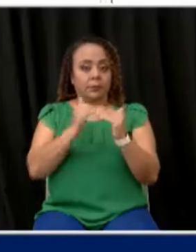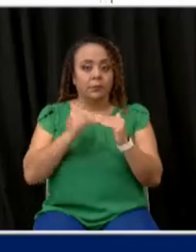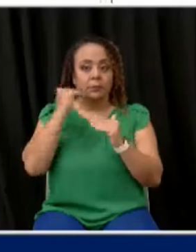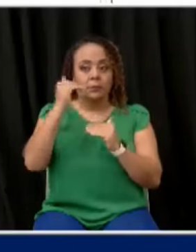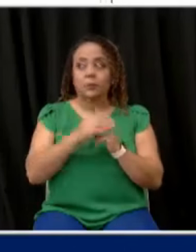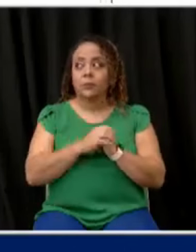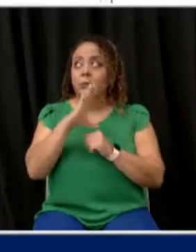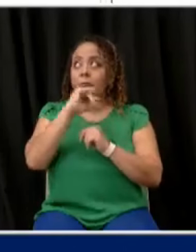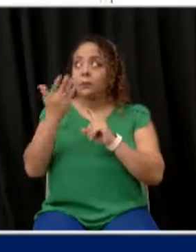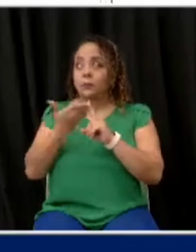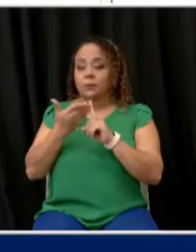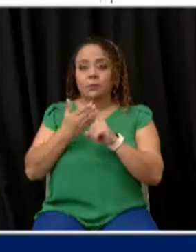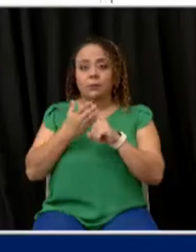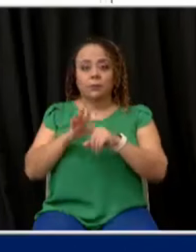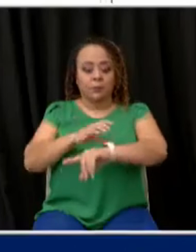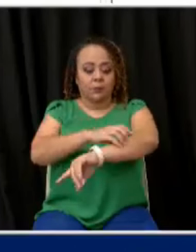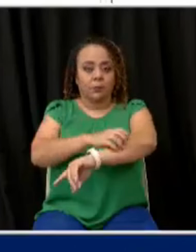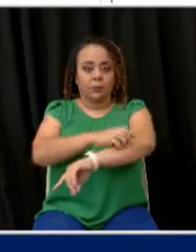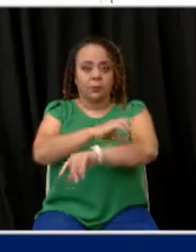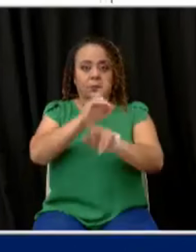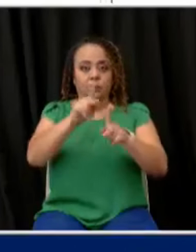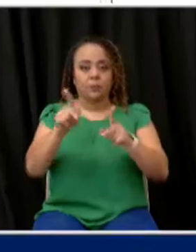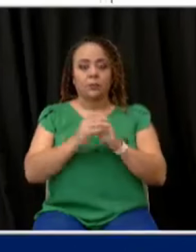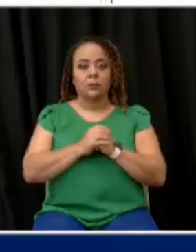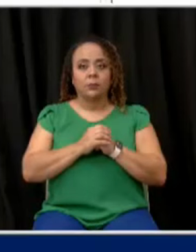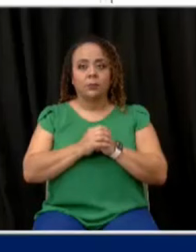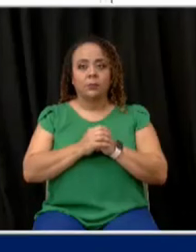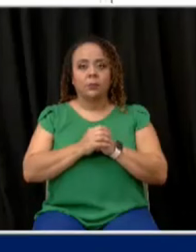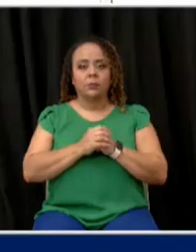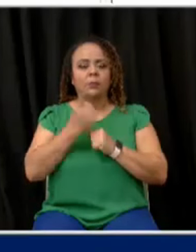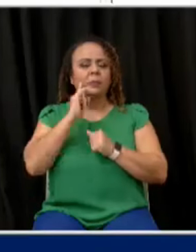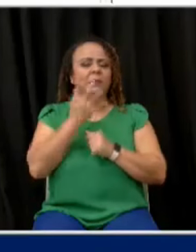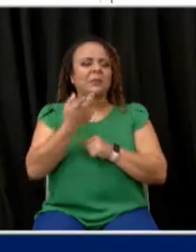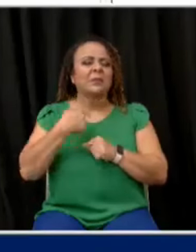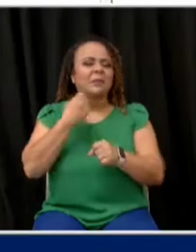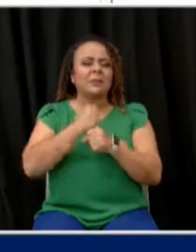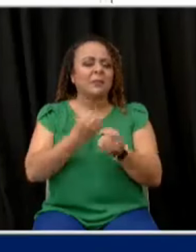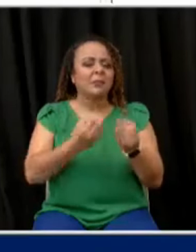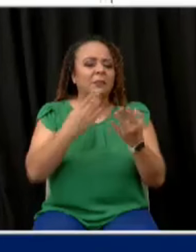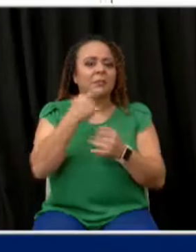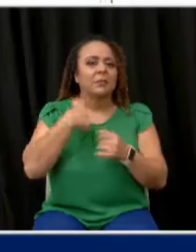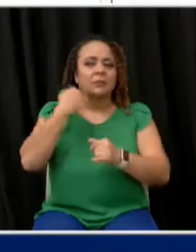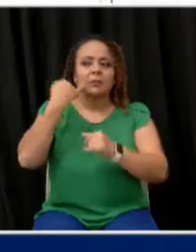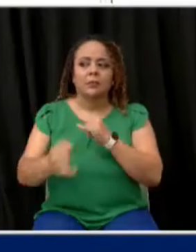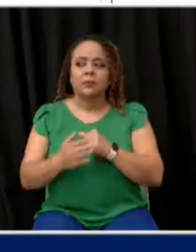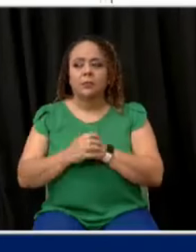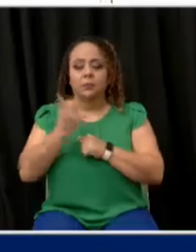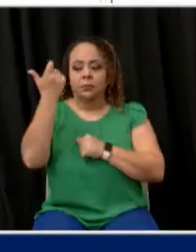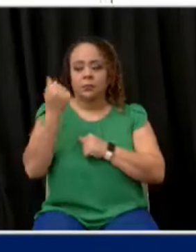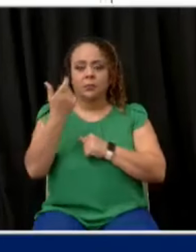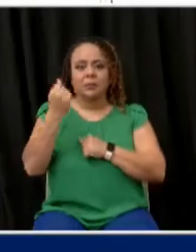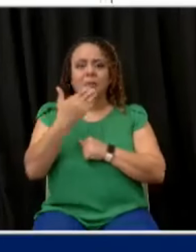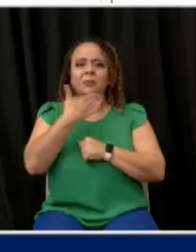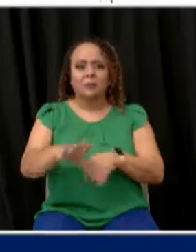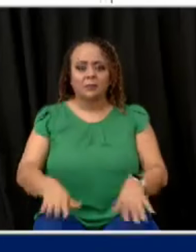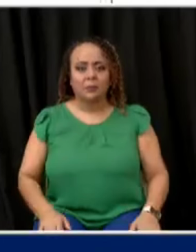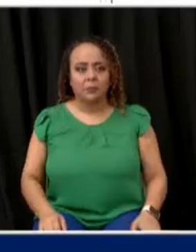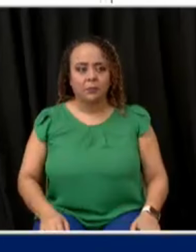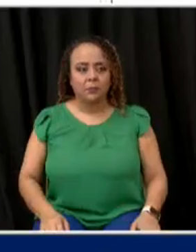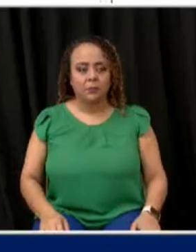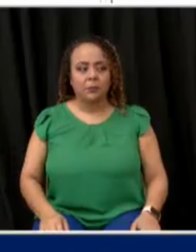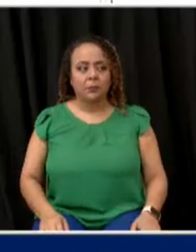que es deterioro muscular de la persona, porque ¿de qué me sirve a mí trabajar mucho si voy a terminar pensionado hecho leña? Claro, por